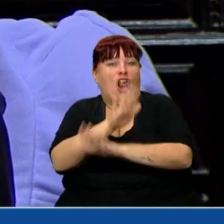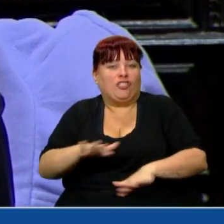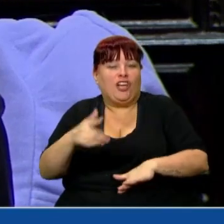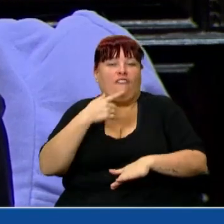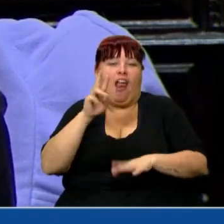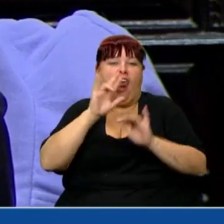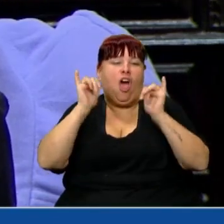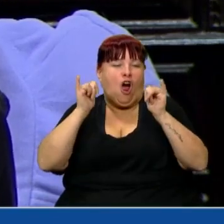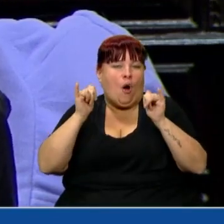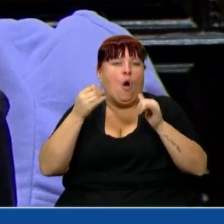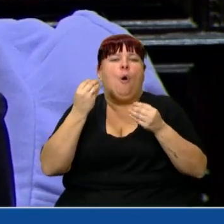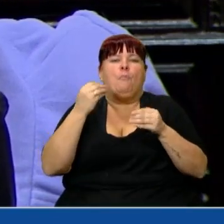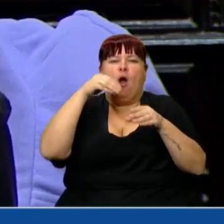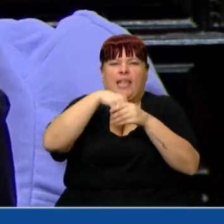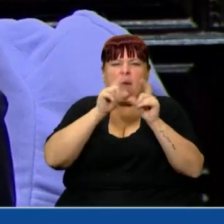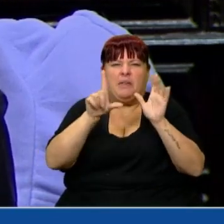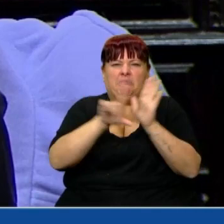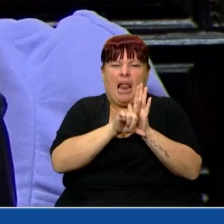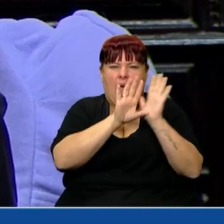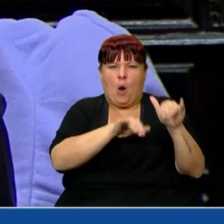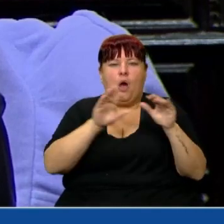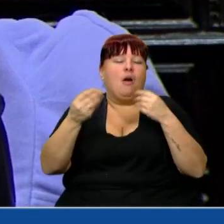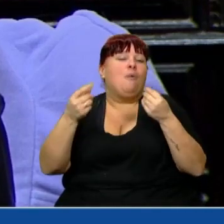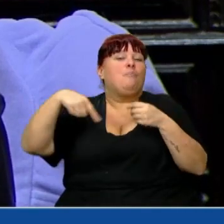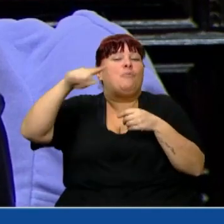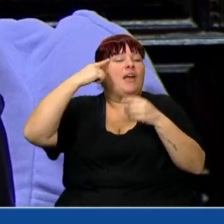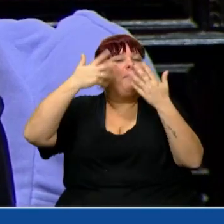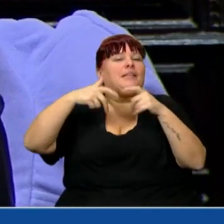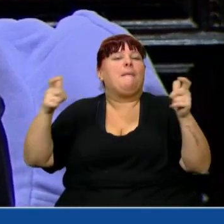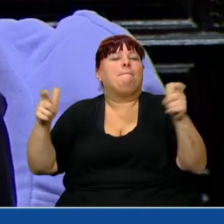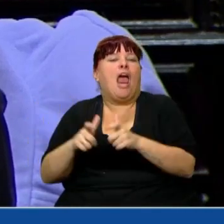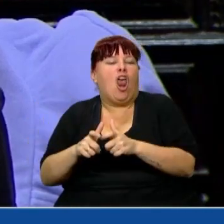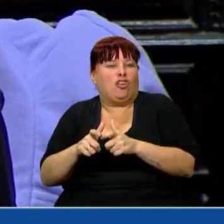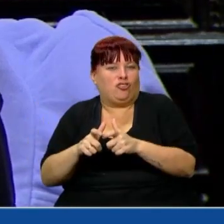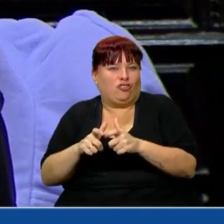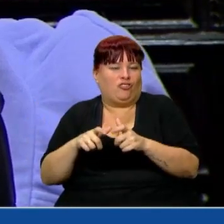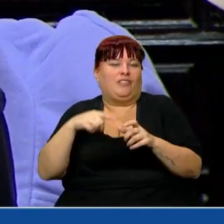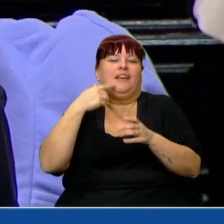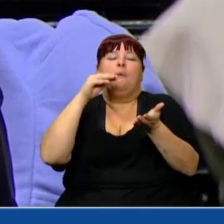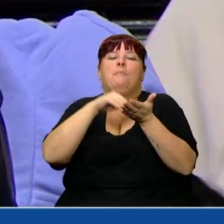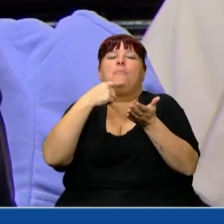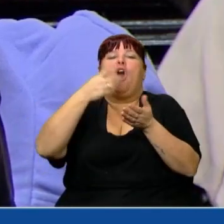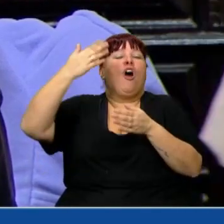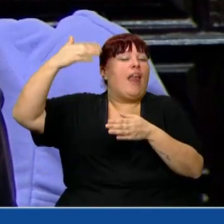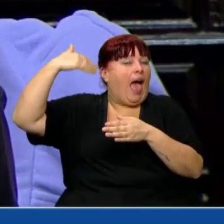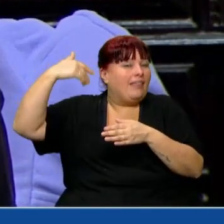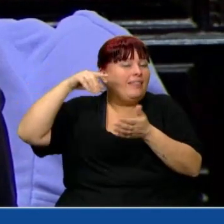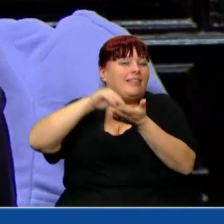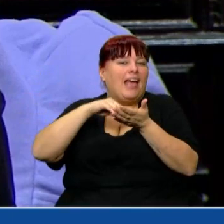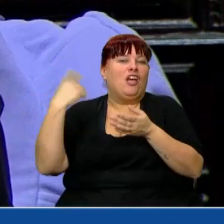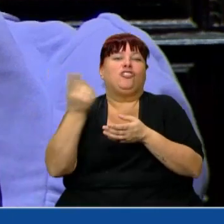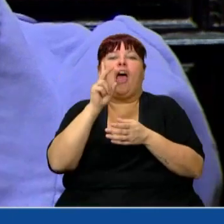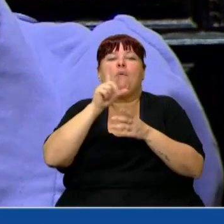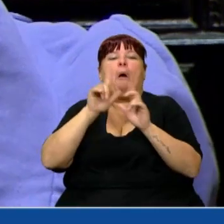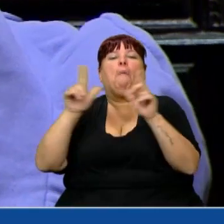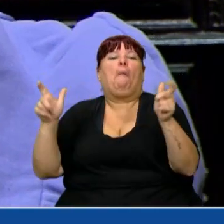niñas y adolescentes. ¿Por qué estábamos en esa misma ley? Por la lógica de la minoridad que se nos aplicó originariamente a todas